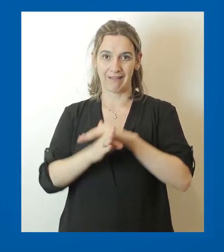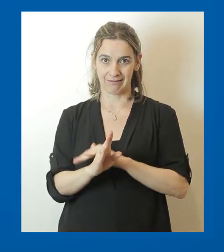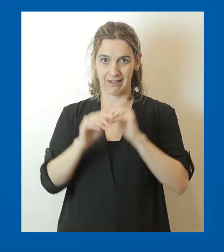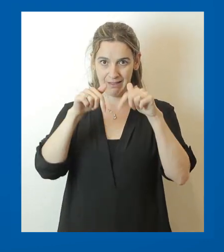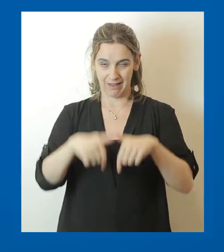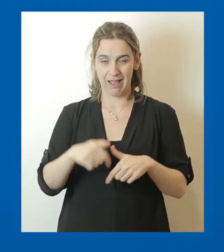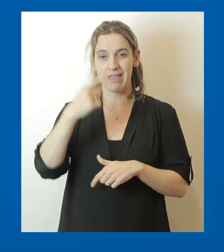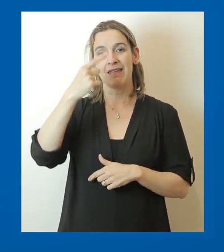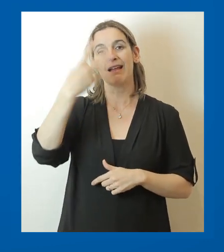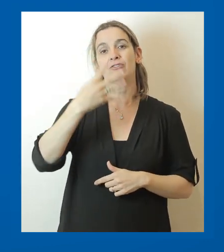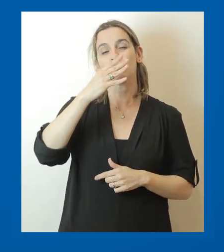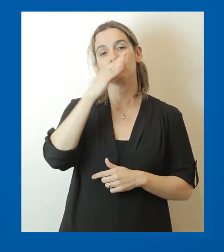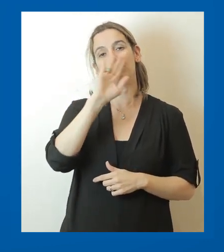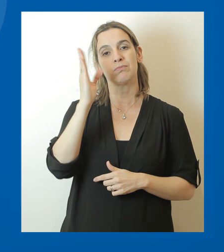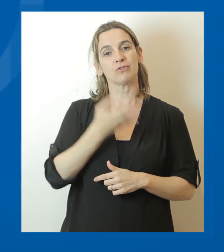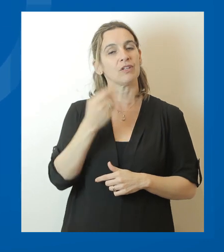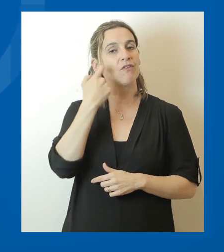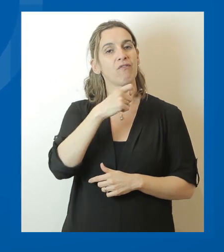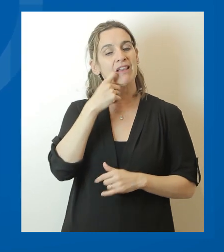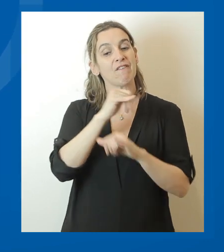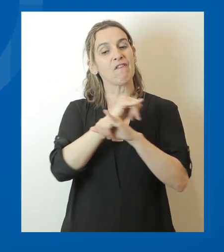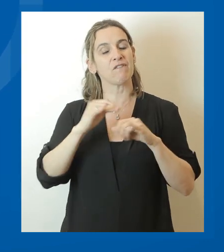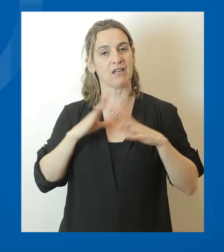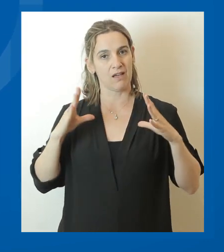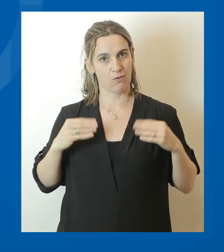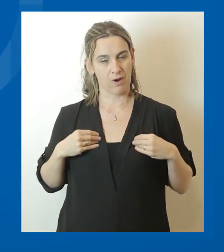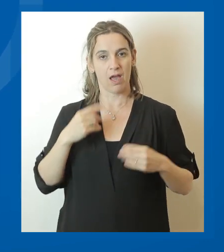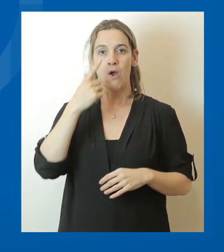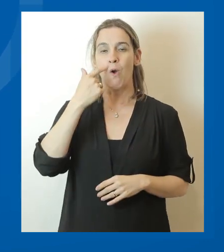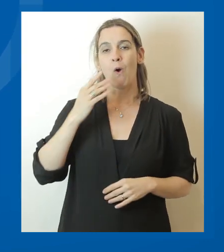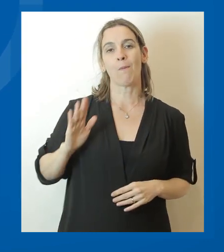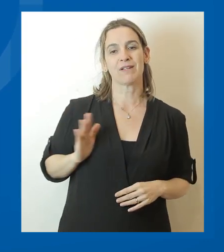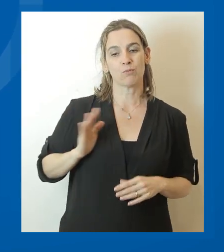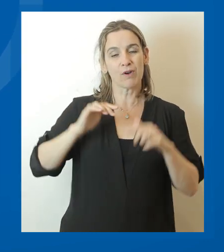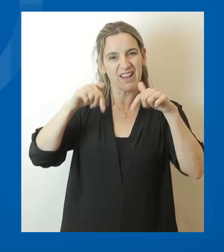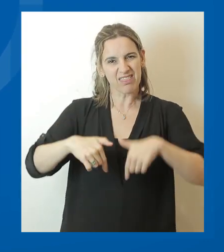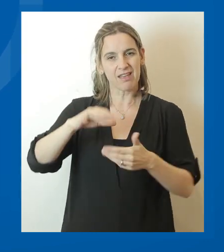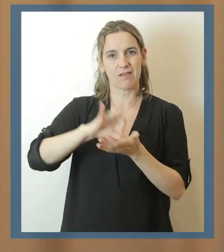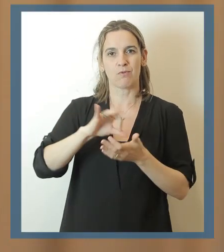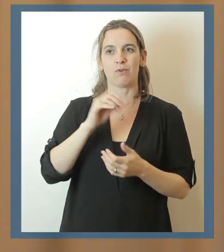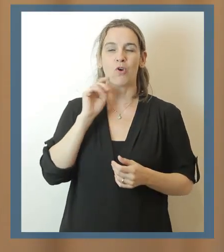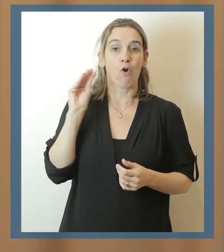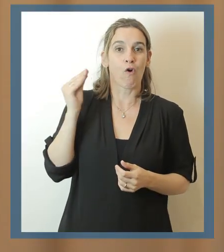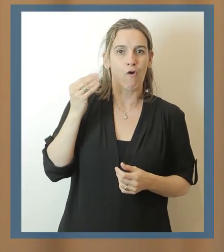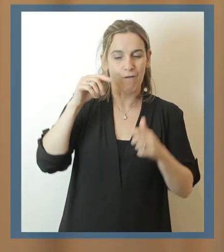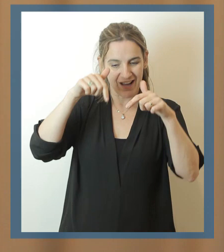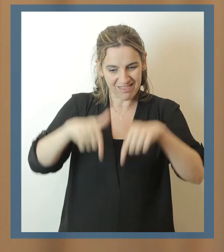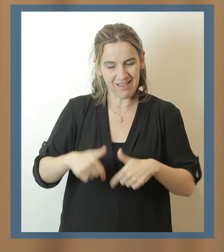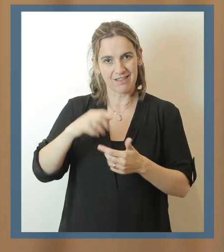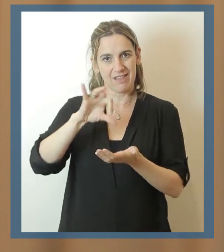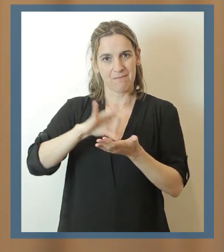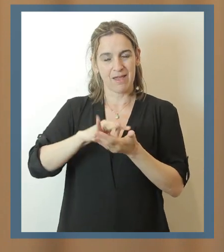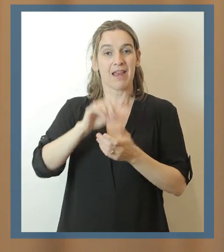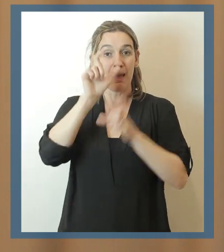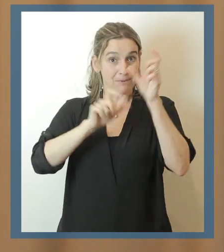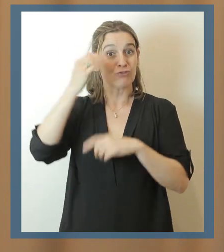cursada educación primaria completa al ingresar al programa y 14% no la había terminado. Los hombres y mujeres de este